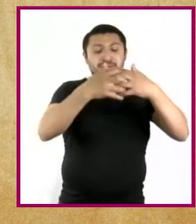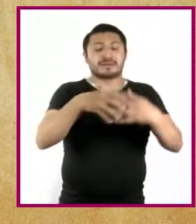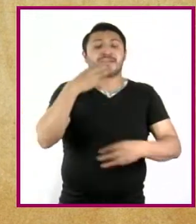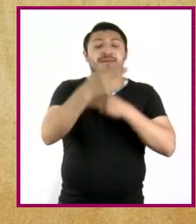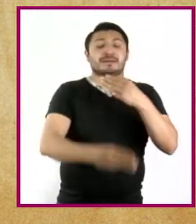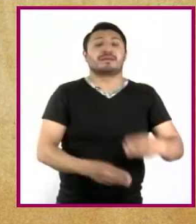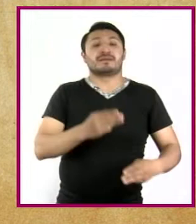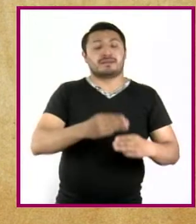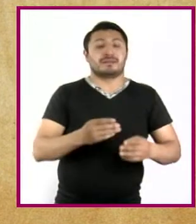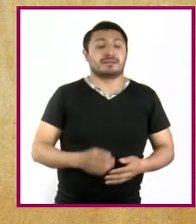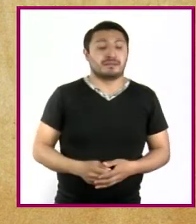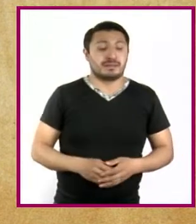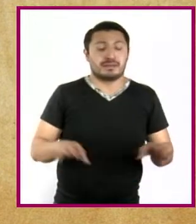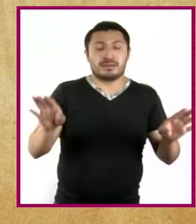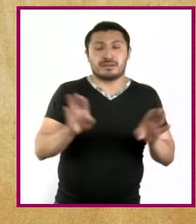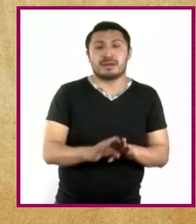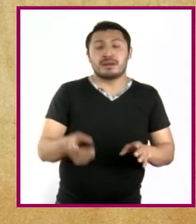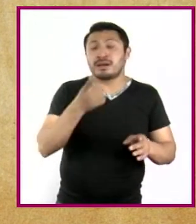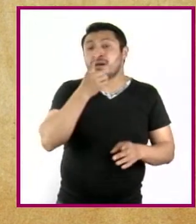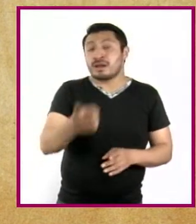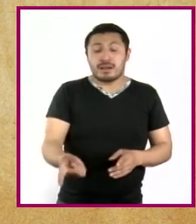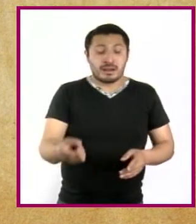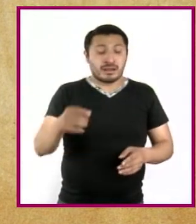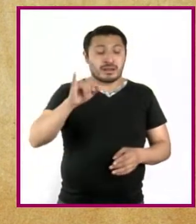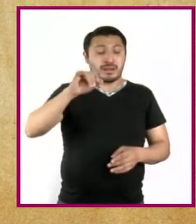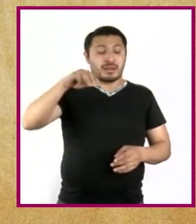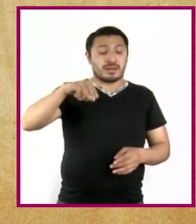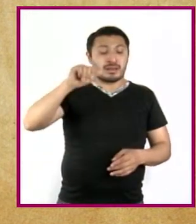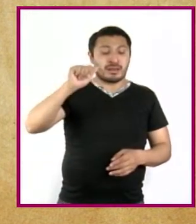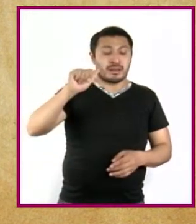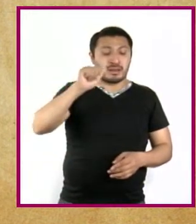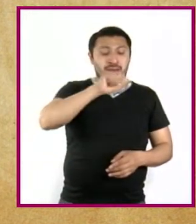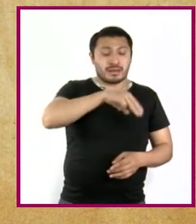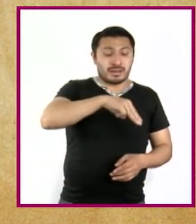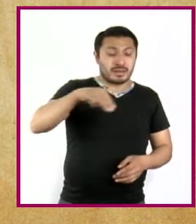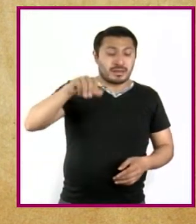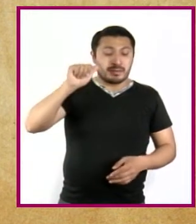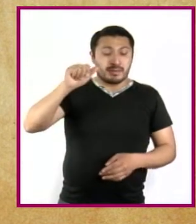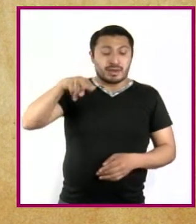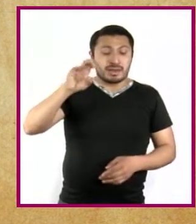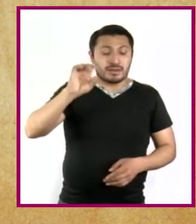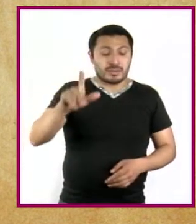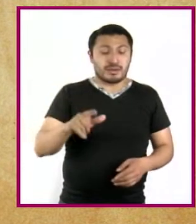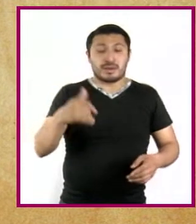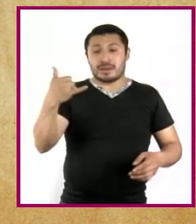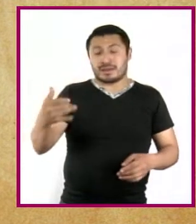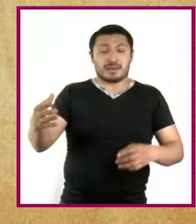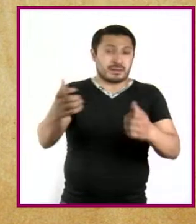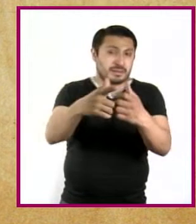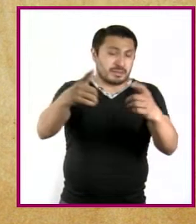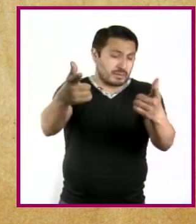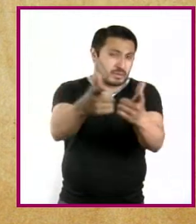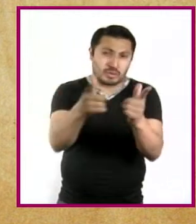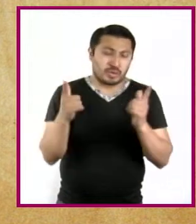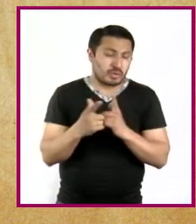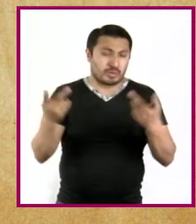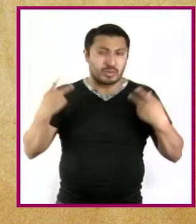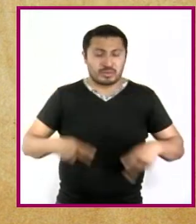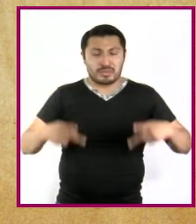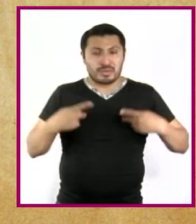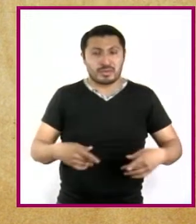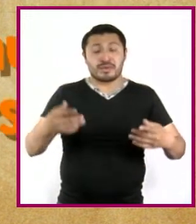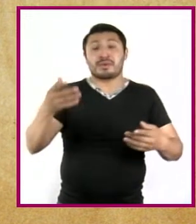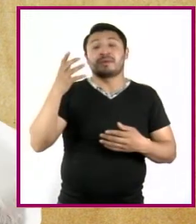mundo, tal y como lo enuncian Immanuel Wallerstein y sus seguidores, inspirados por el